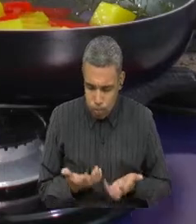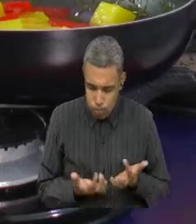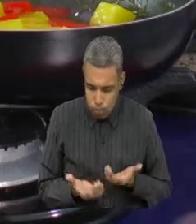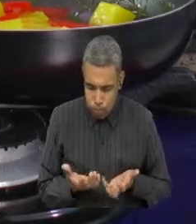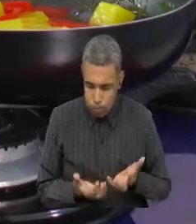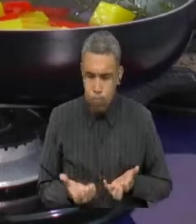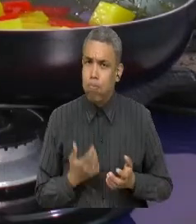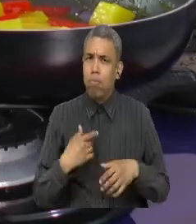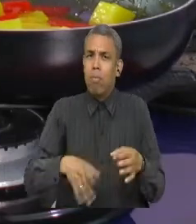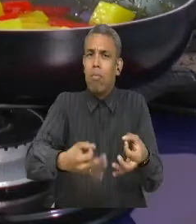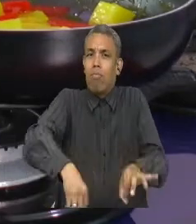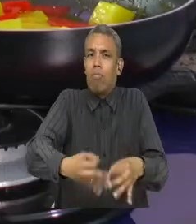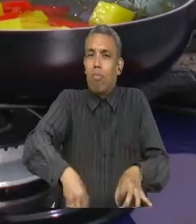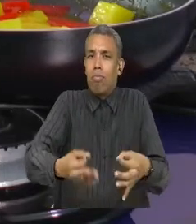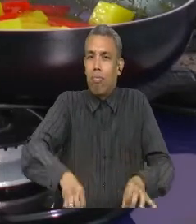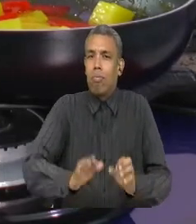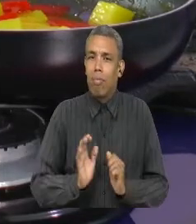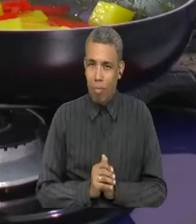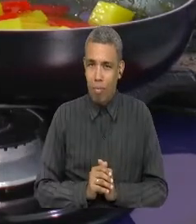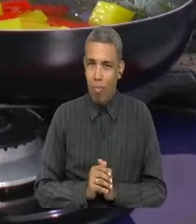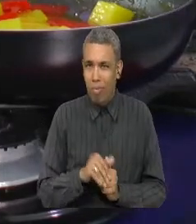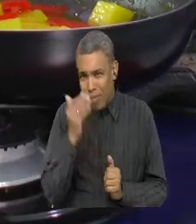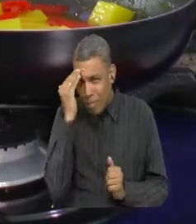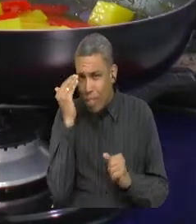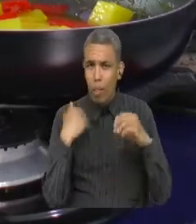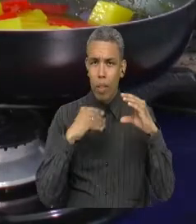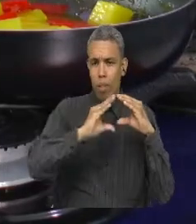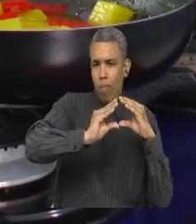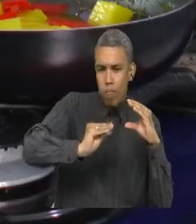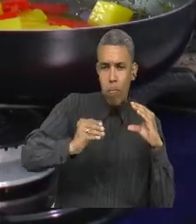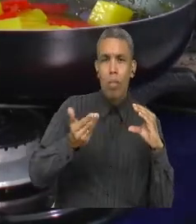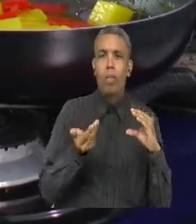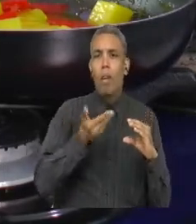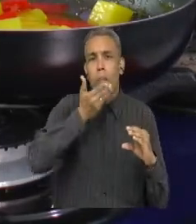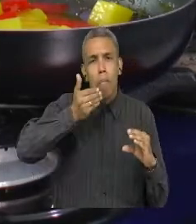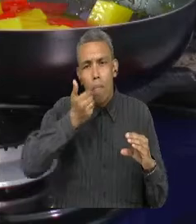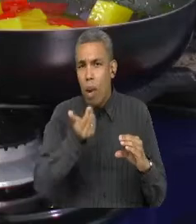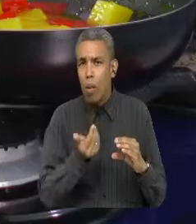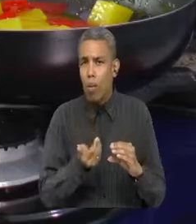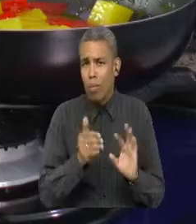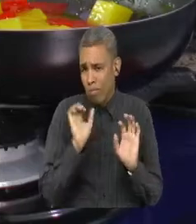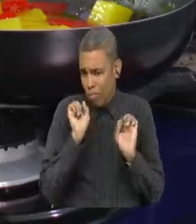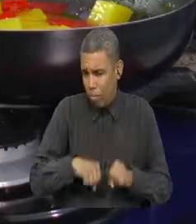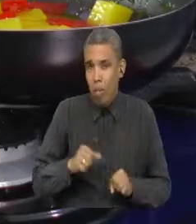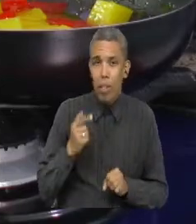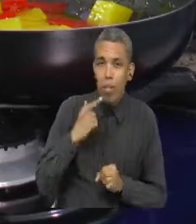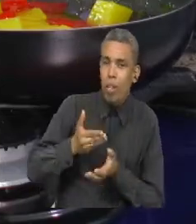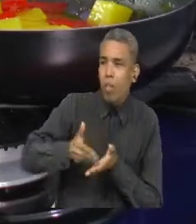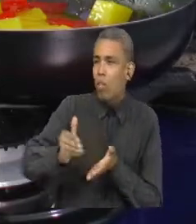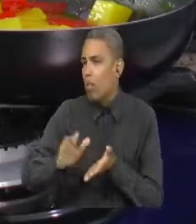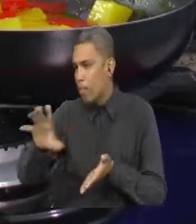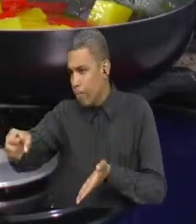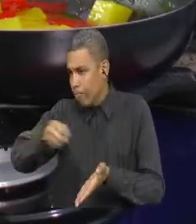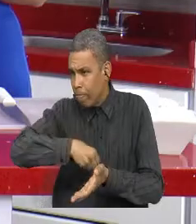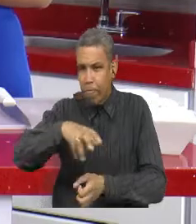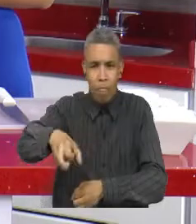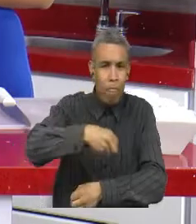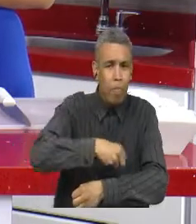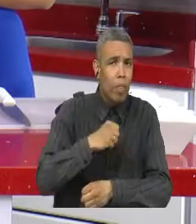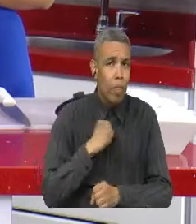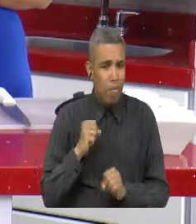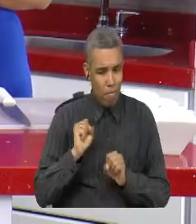de todo, con ese tipo de ingredientes que ustedes tienen al alcance de su mano y que si aún así no tienen, pues las pueden conseguir. Son muy sencillos.